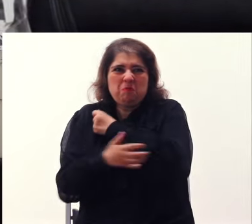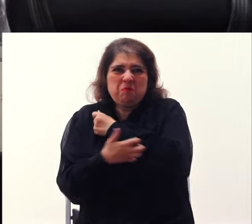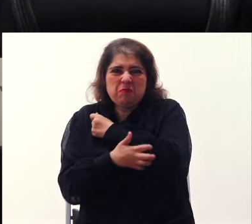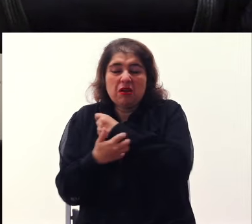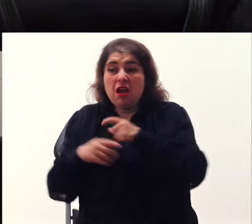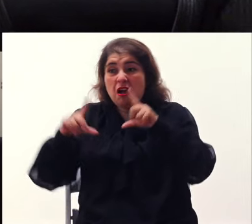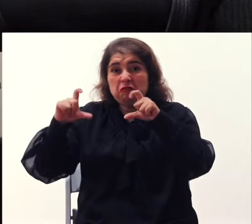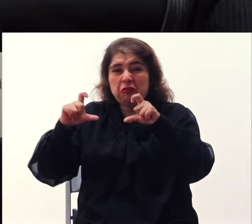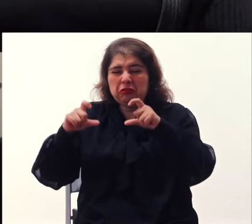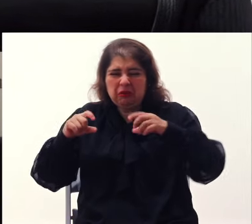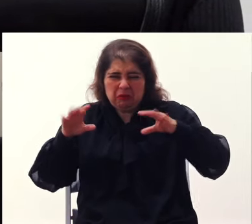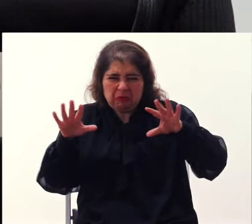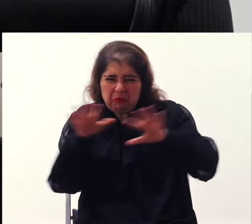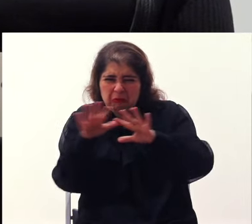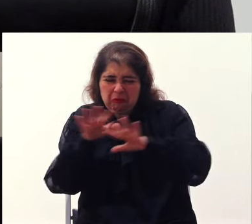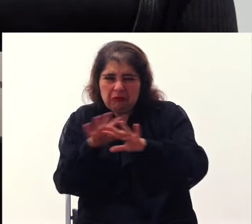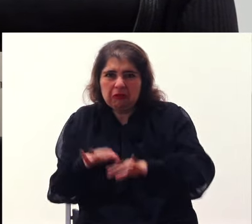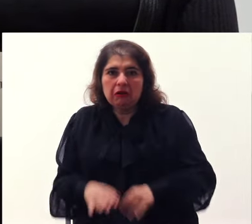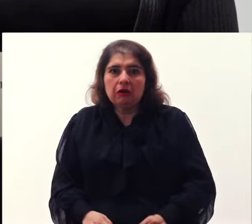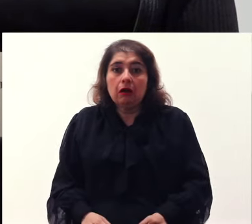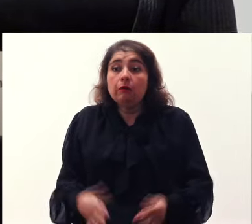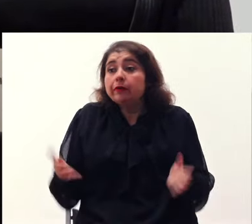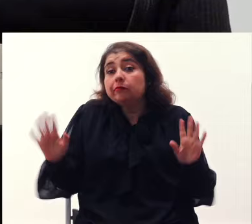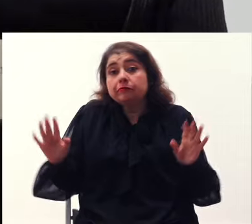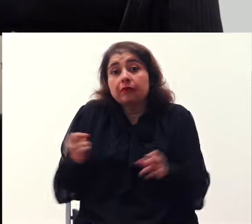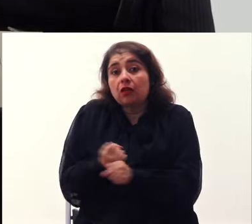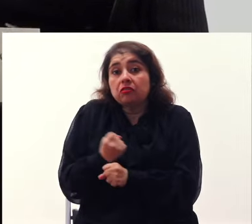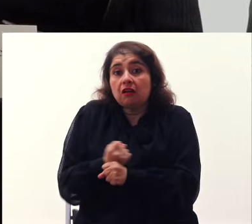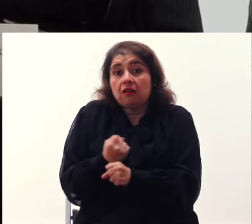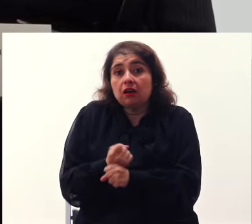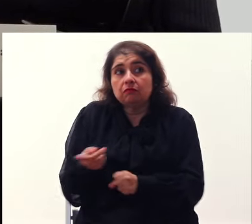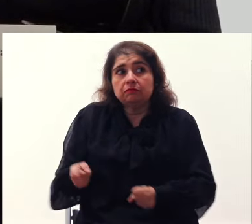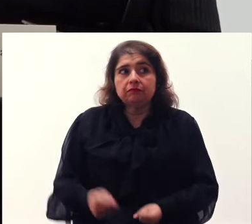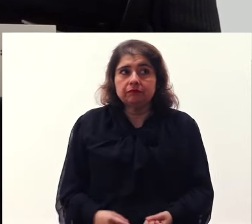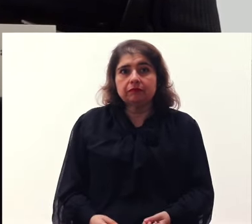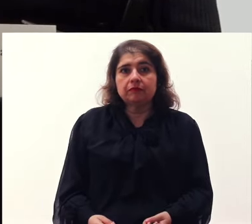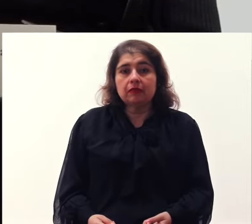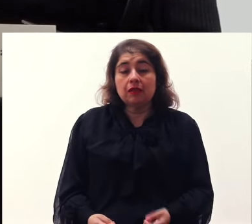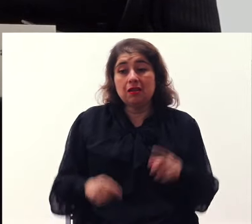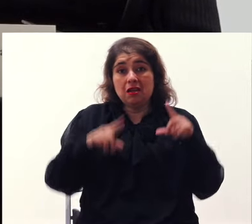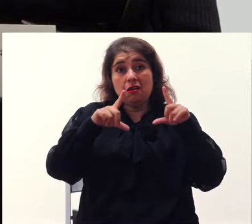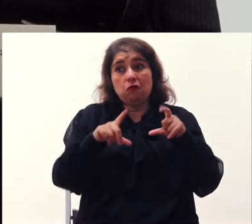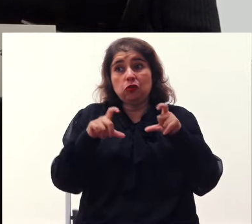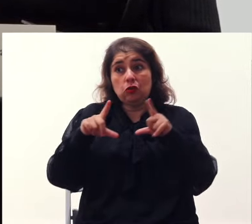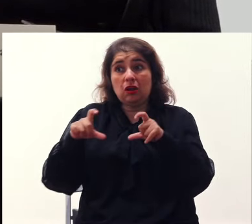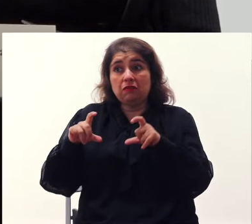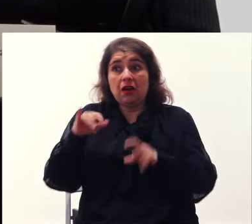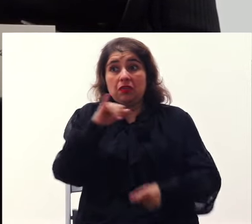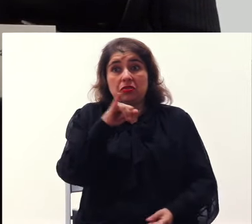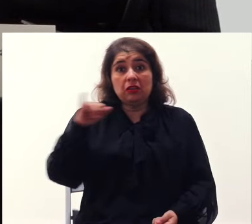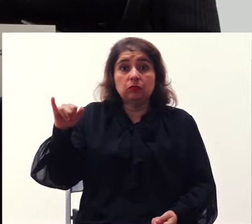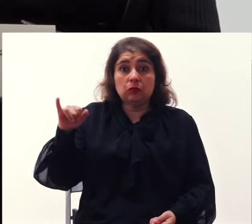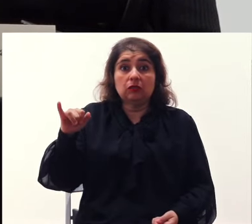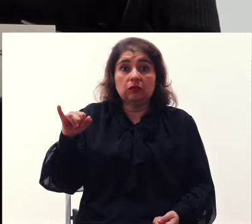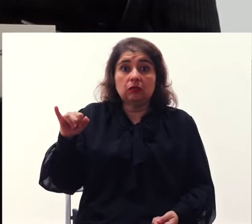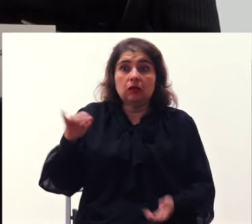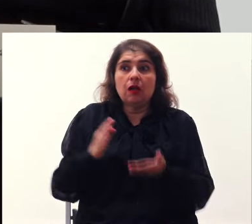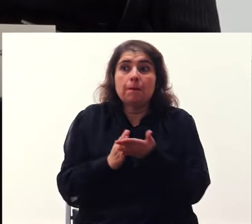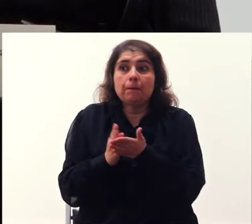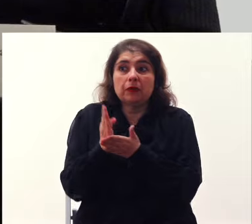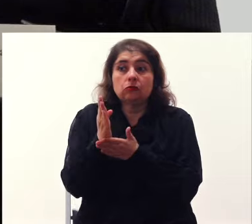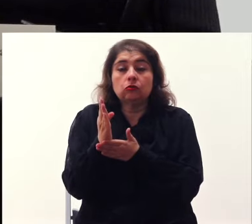rollos pencas, las fotos salían deslavadas, pero con eso teníamos que trabajar. La fotografía que luego comenzó a